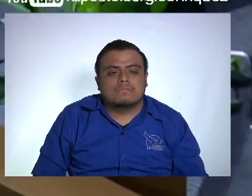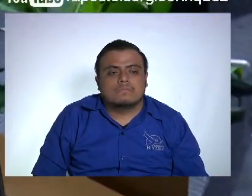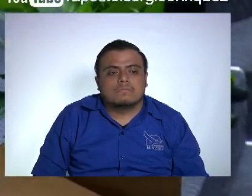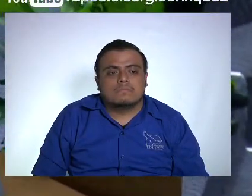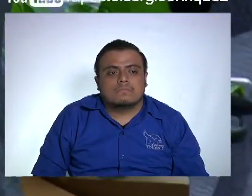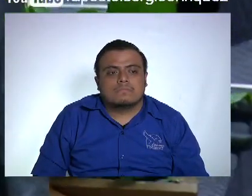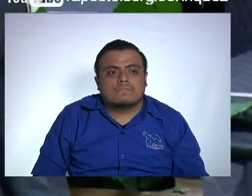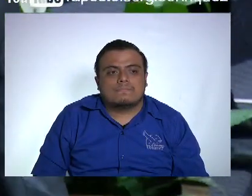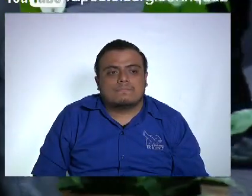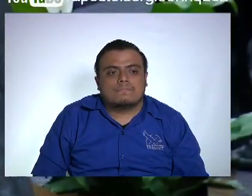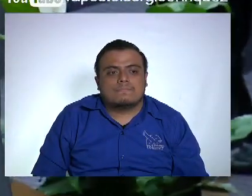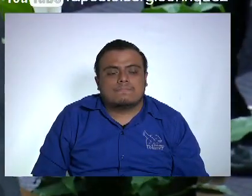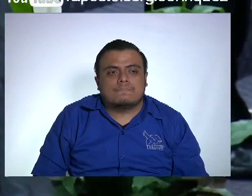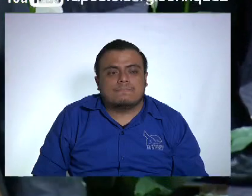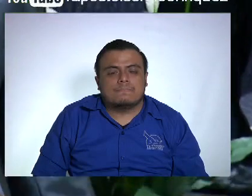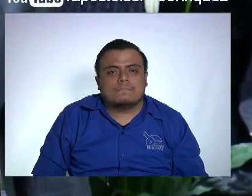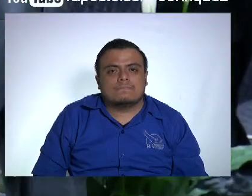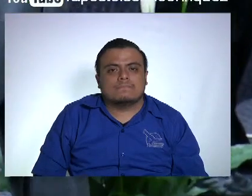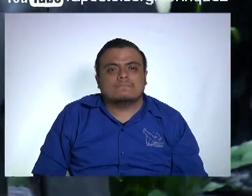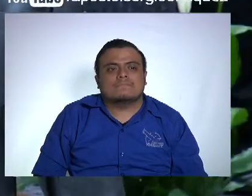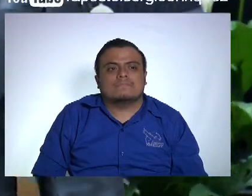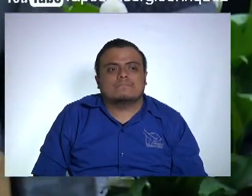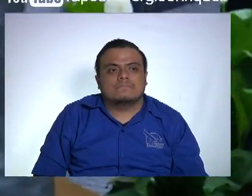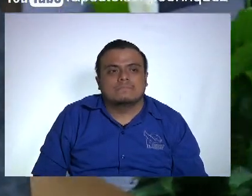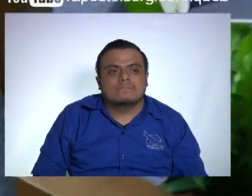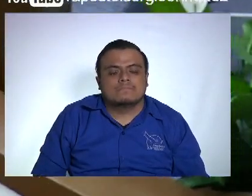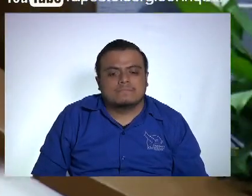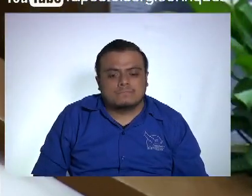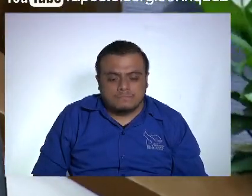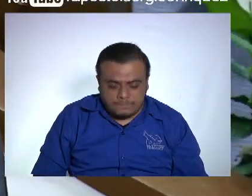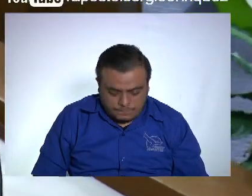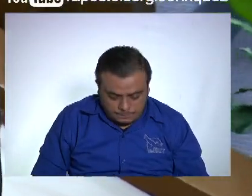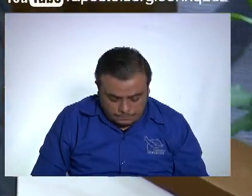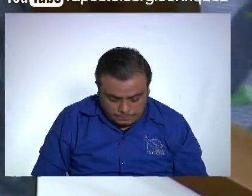Oh, Rabastaira, Kendakeira, Rabastaira.